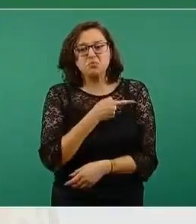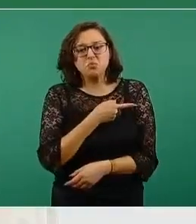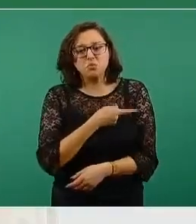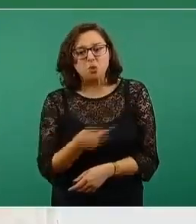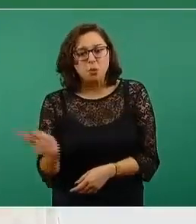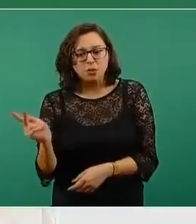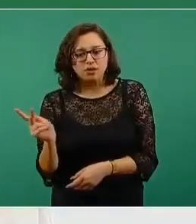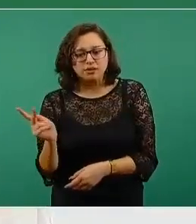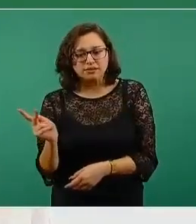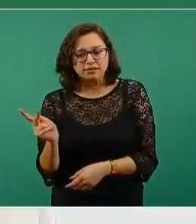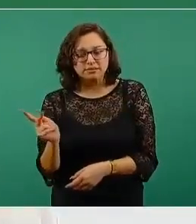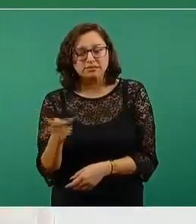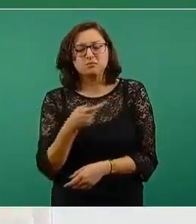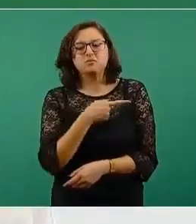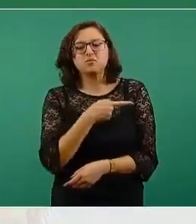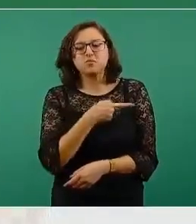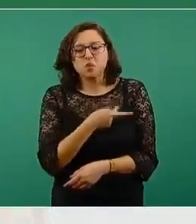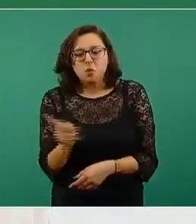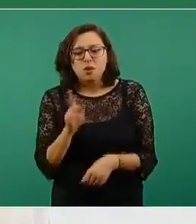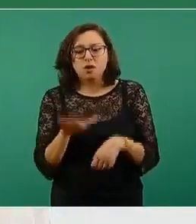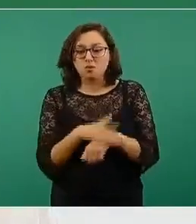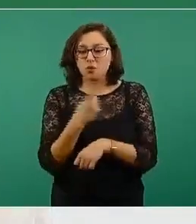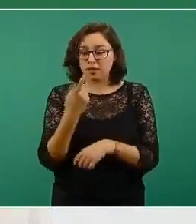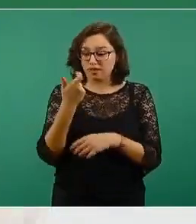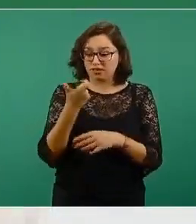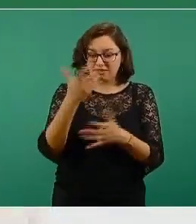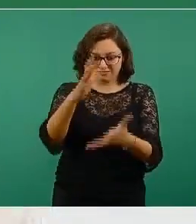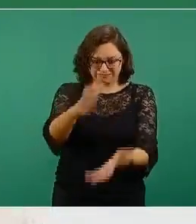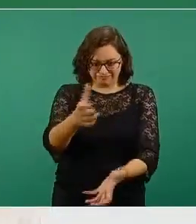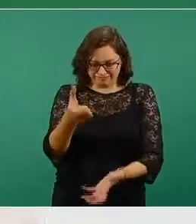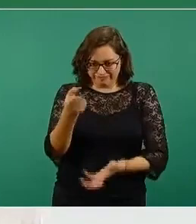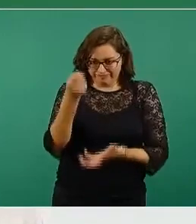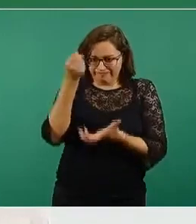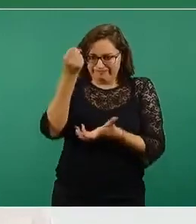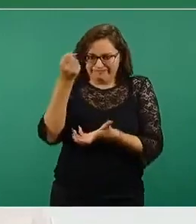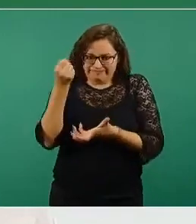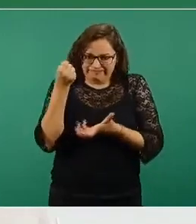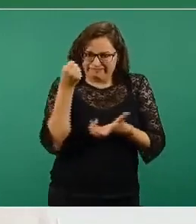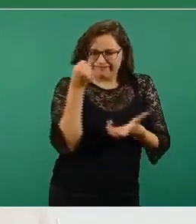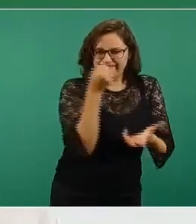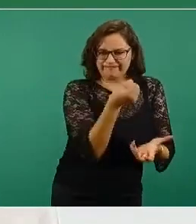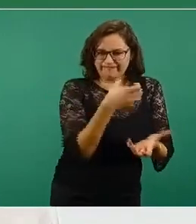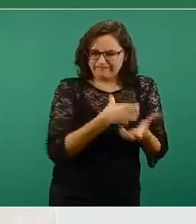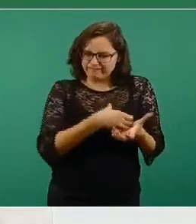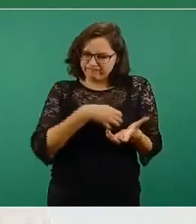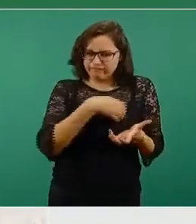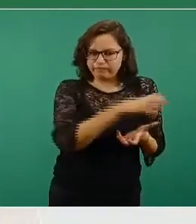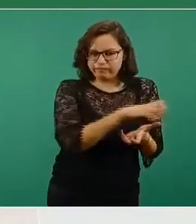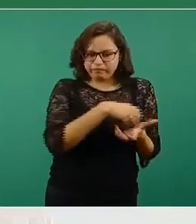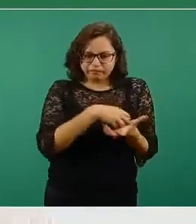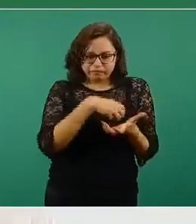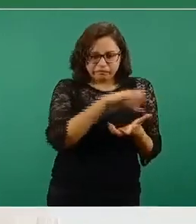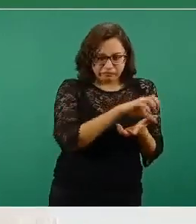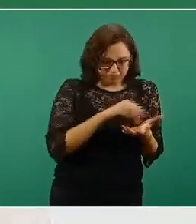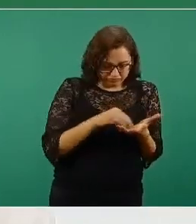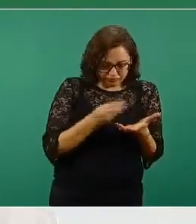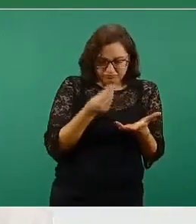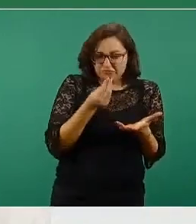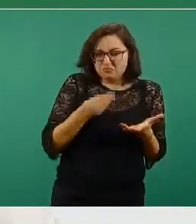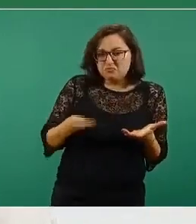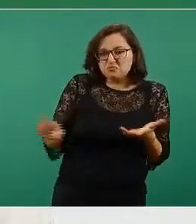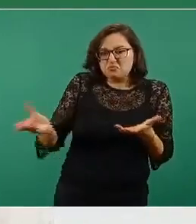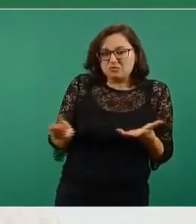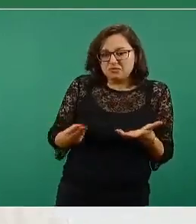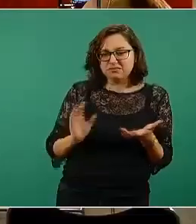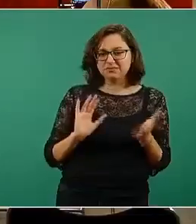pobreza, porque hay una distribución injusta de la riqueza. Muy pocos tienen muchísimo y muchos